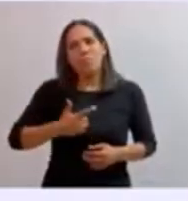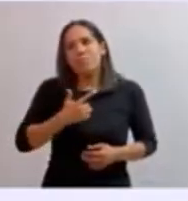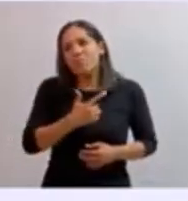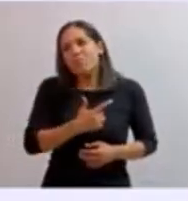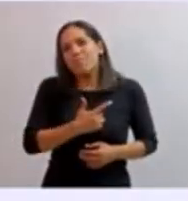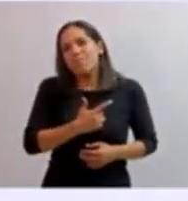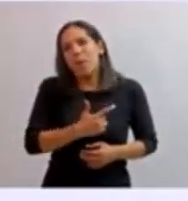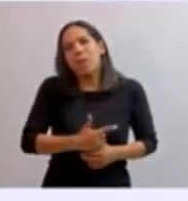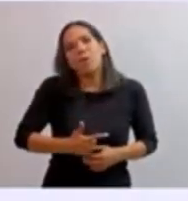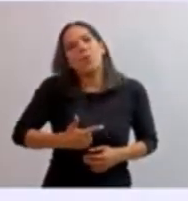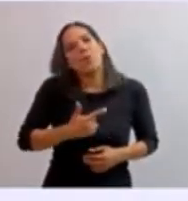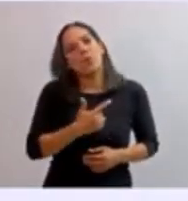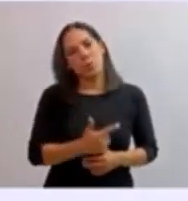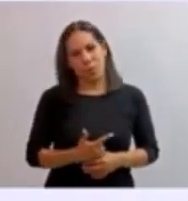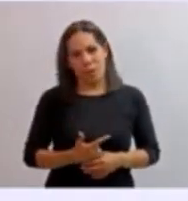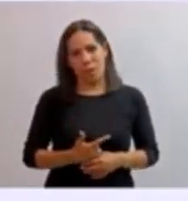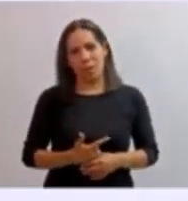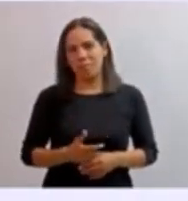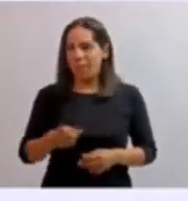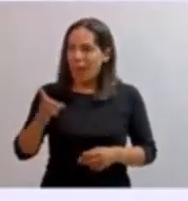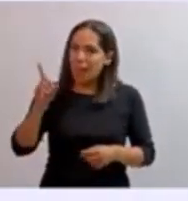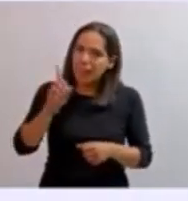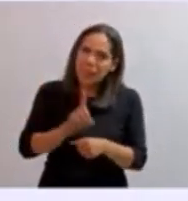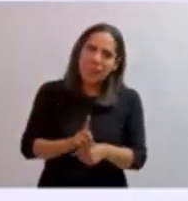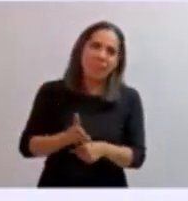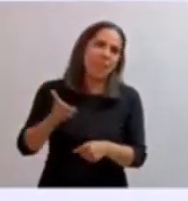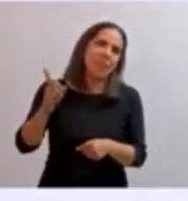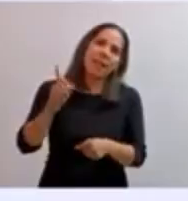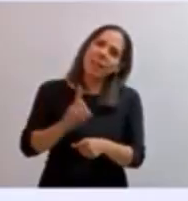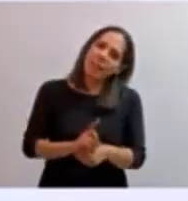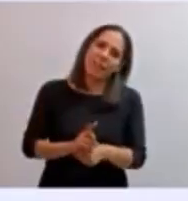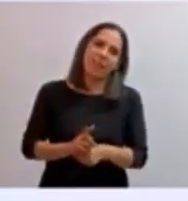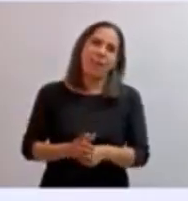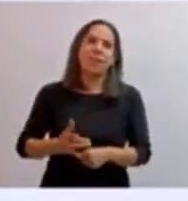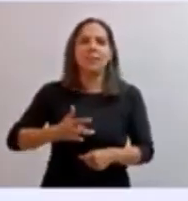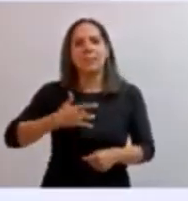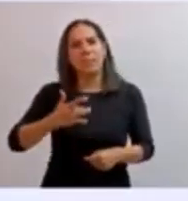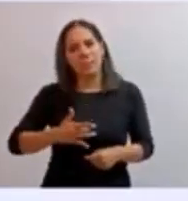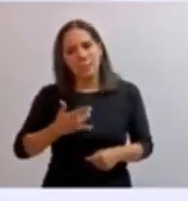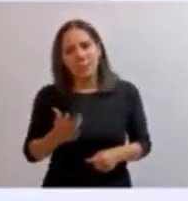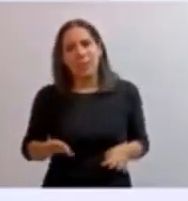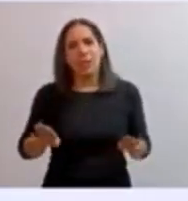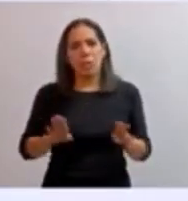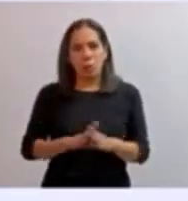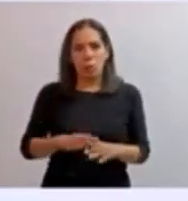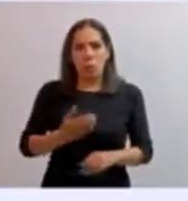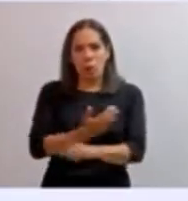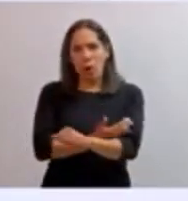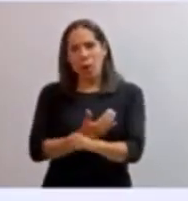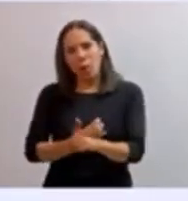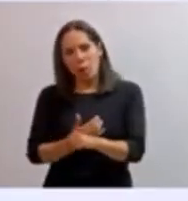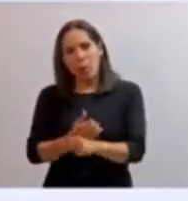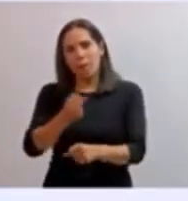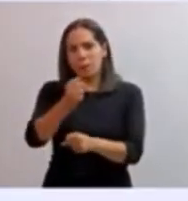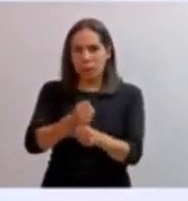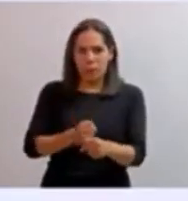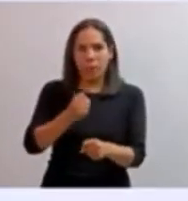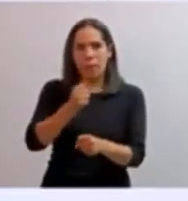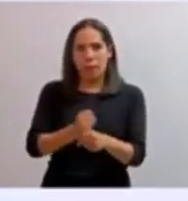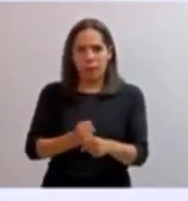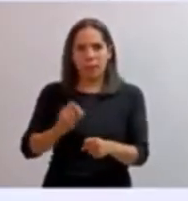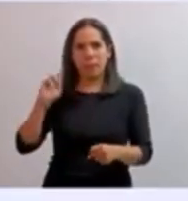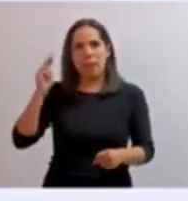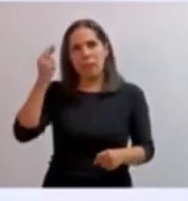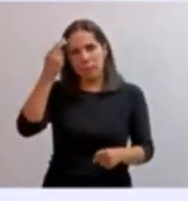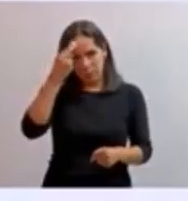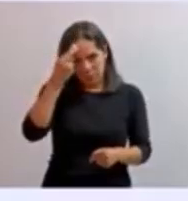haciendo en nuestro día a día, y que ese gusto pues debe de ir siempre acompañado de esa práctica reflexiva